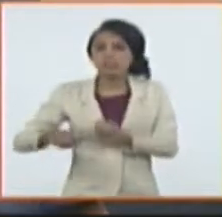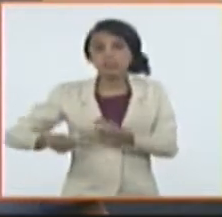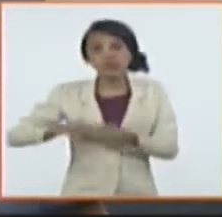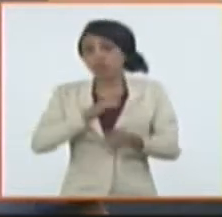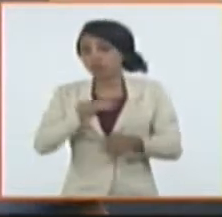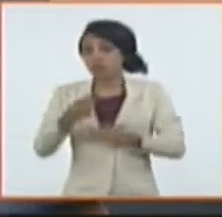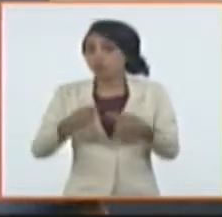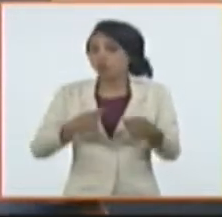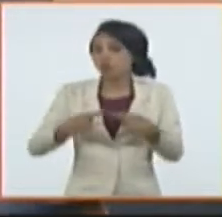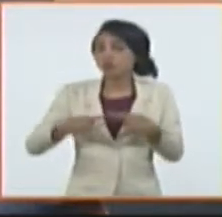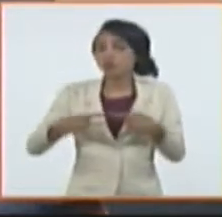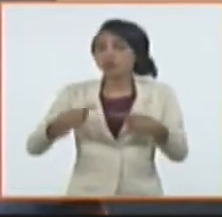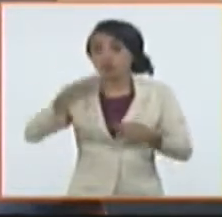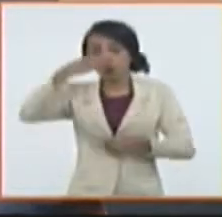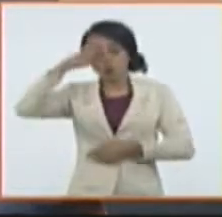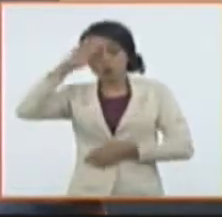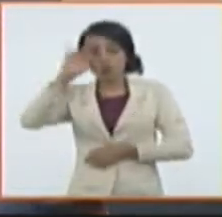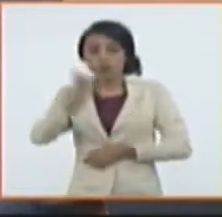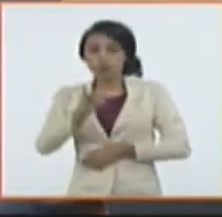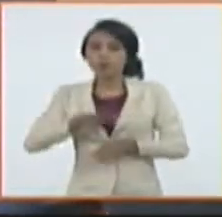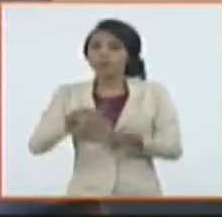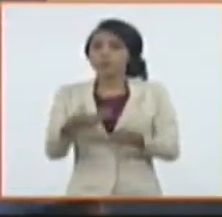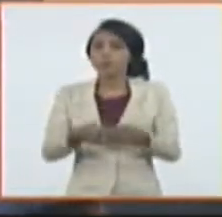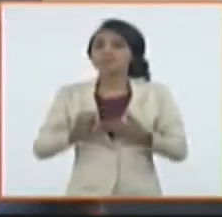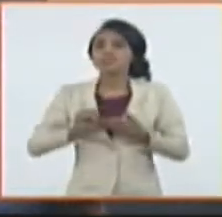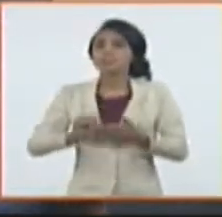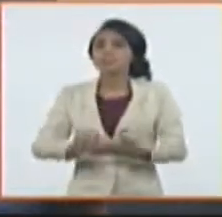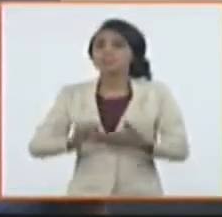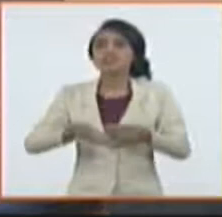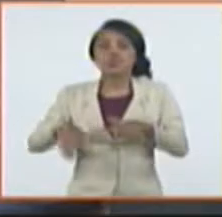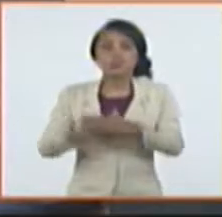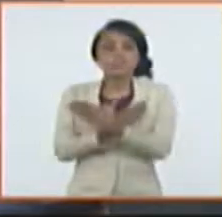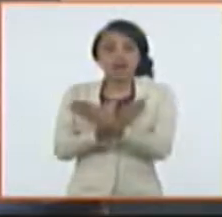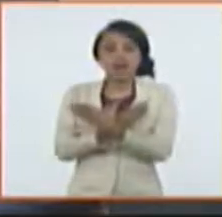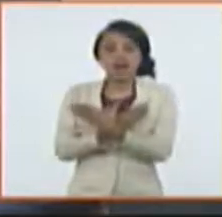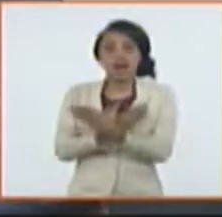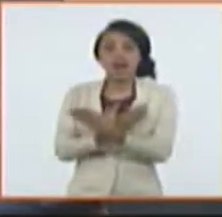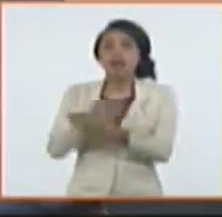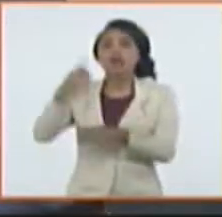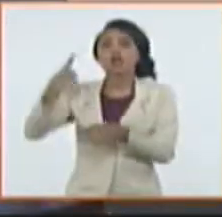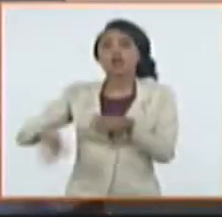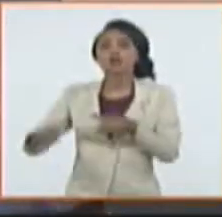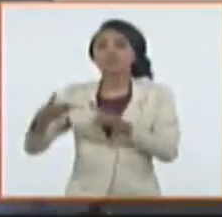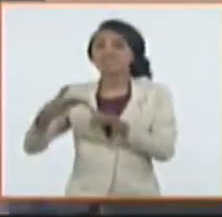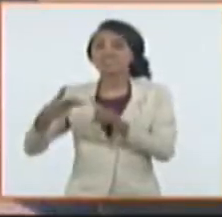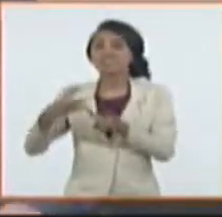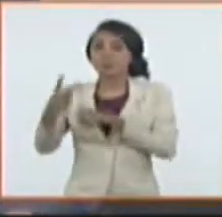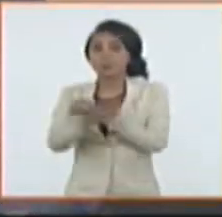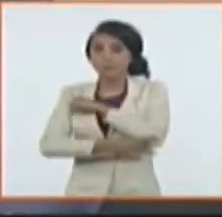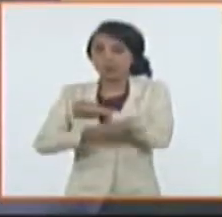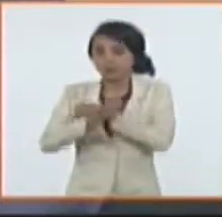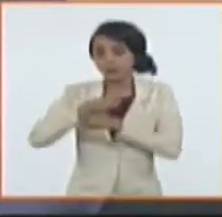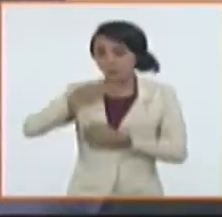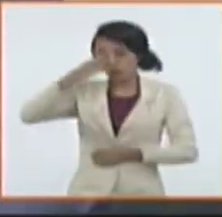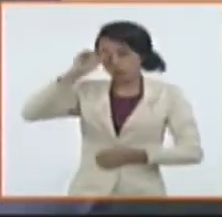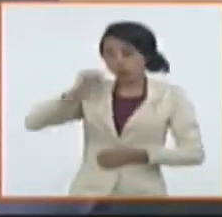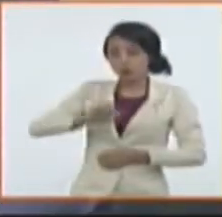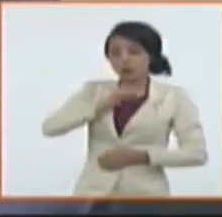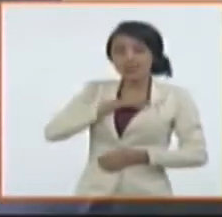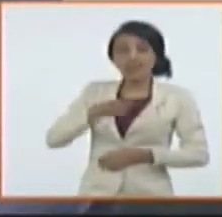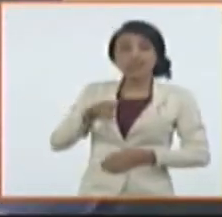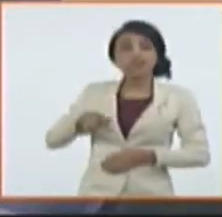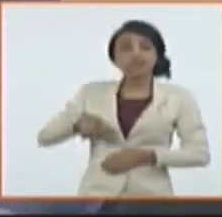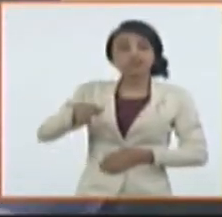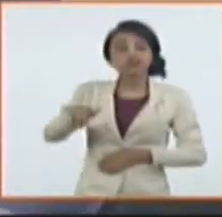Después empezaron a poner los servicios consulares en terceros países, complicó la entrada y salida de cubanos al